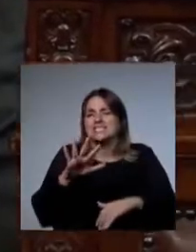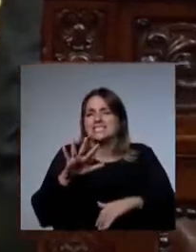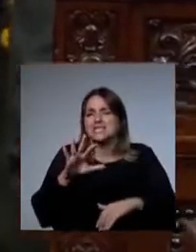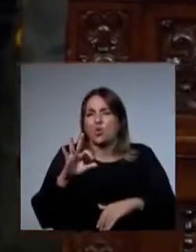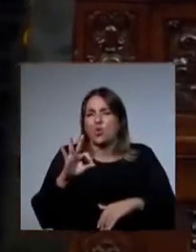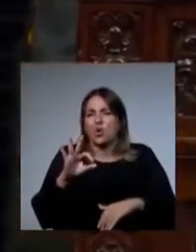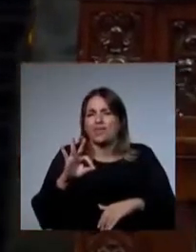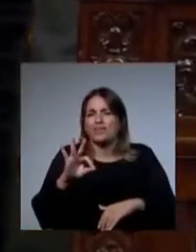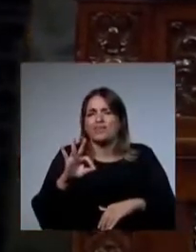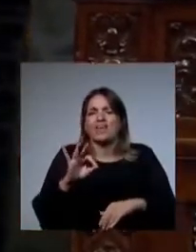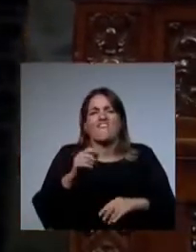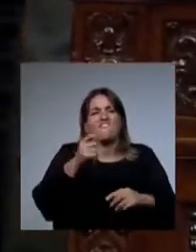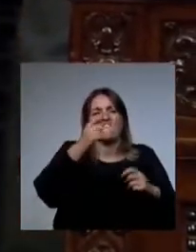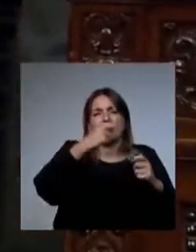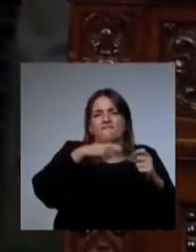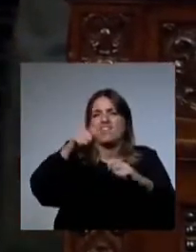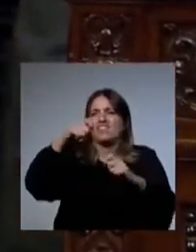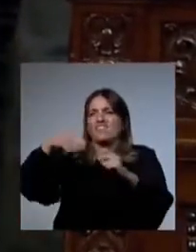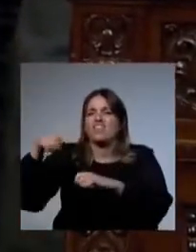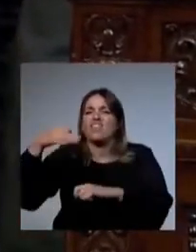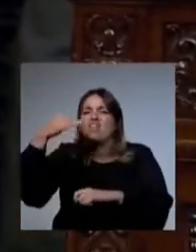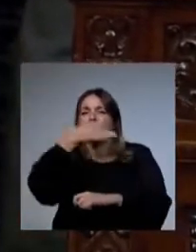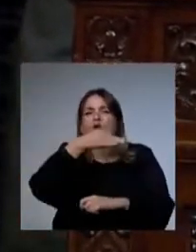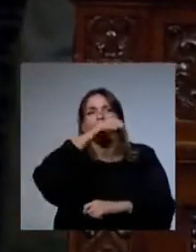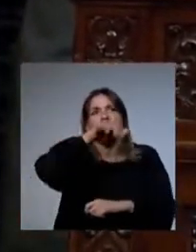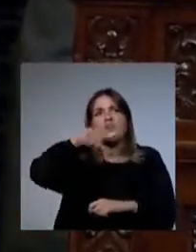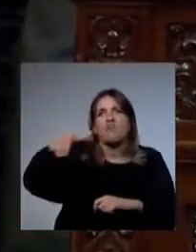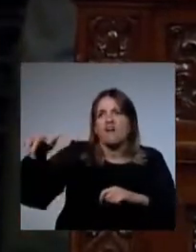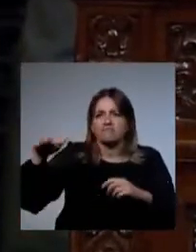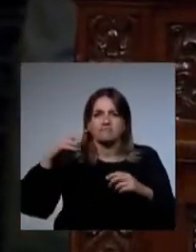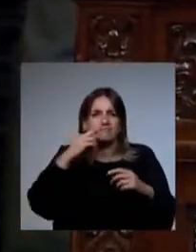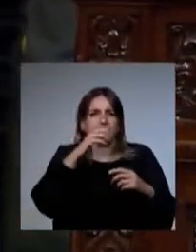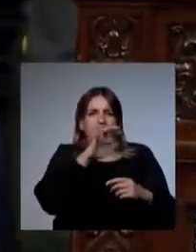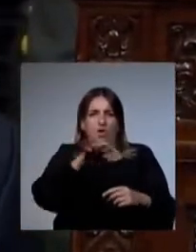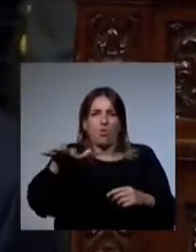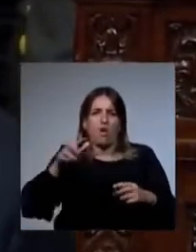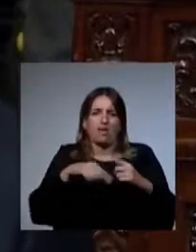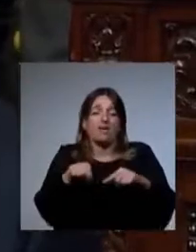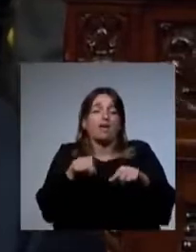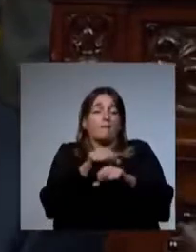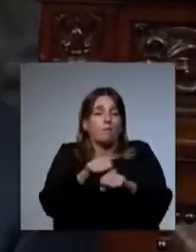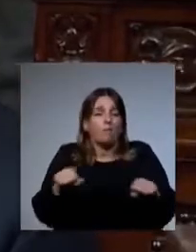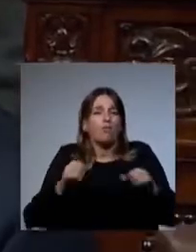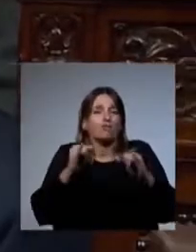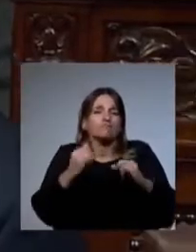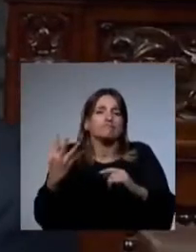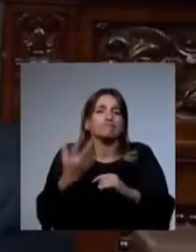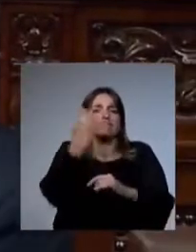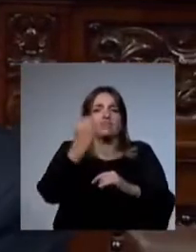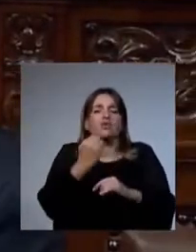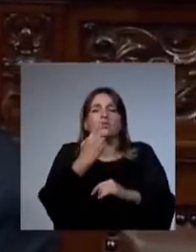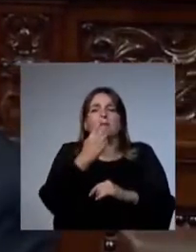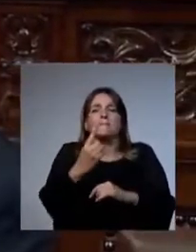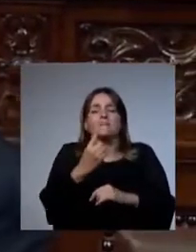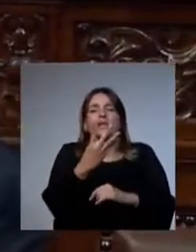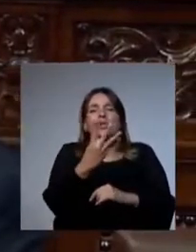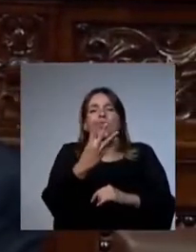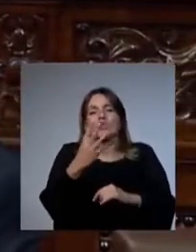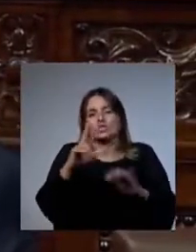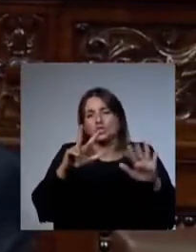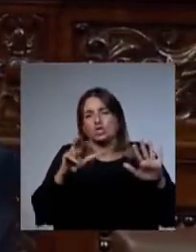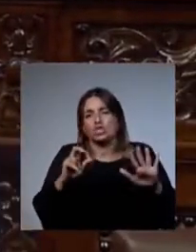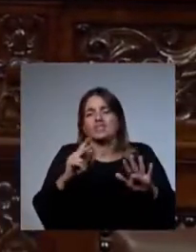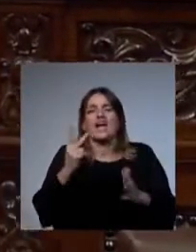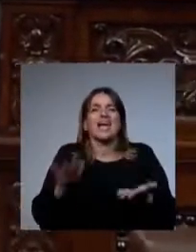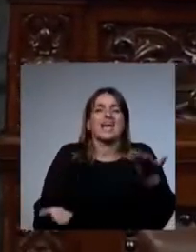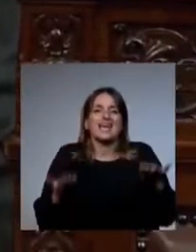950 bocas de venta de droga, lo que permitió incautar 1.480